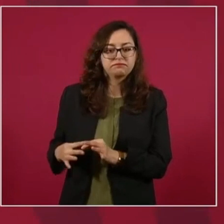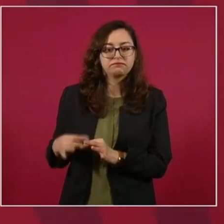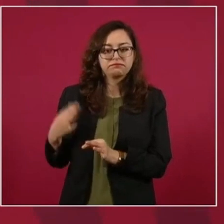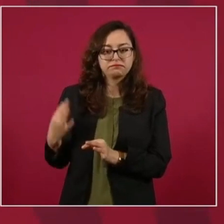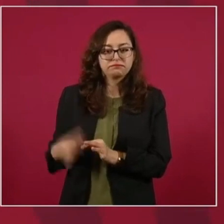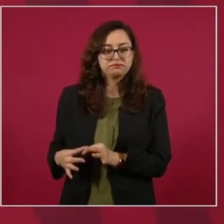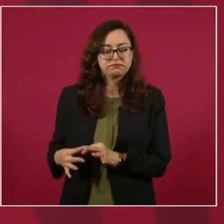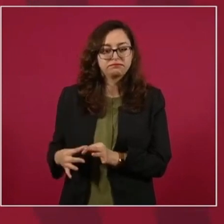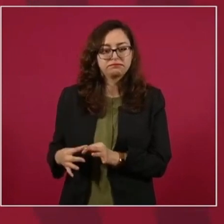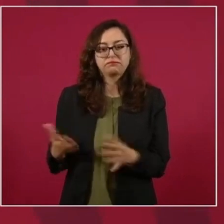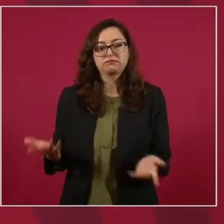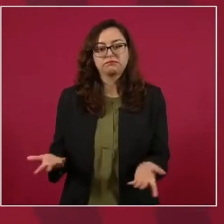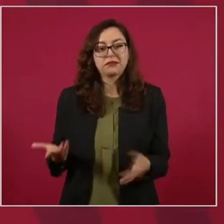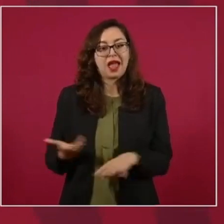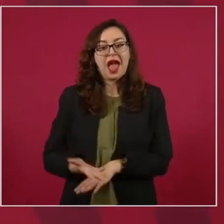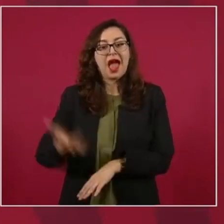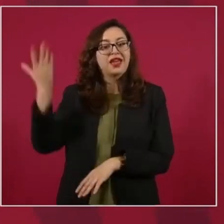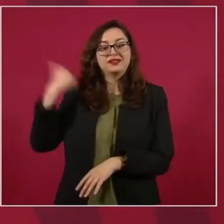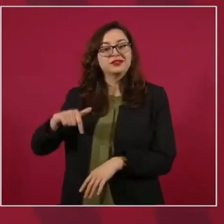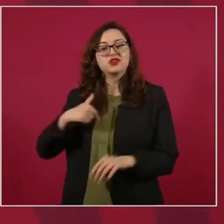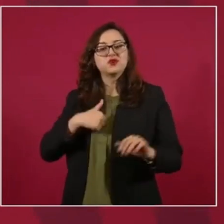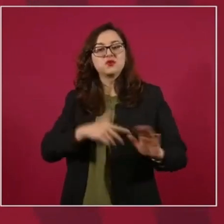que no había yo ofrecido.